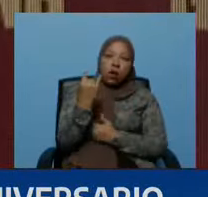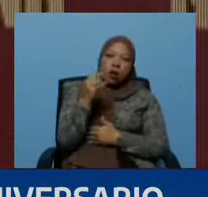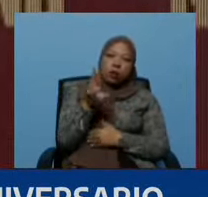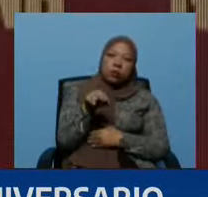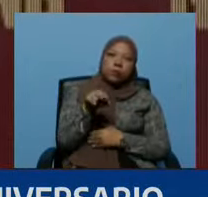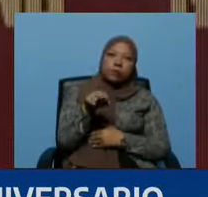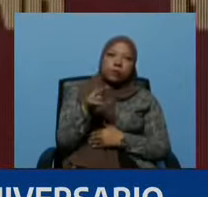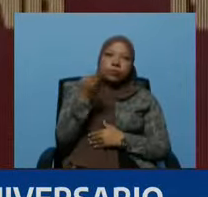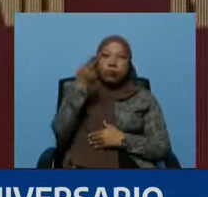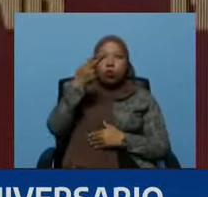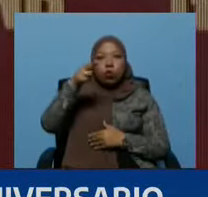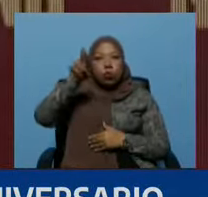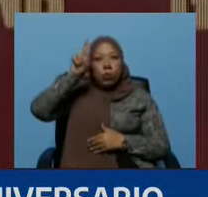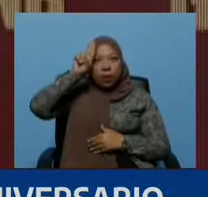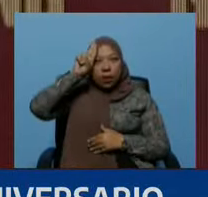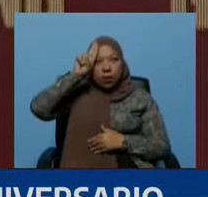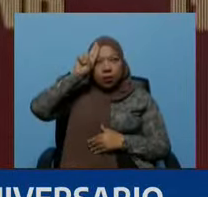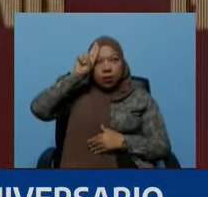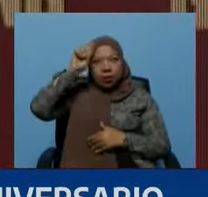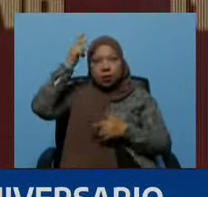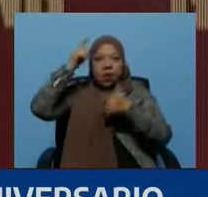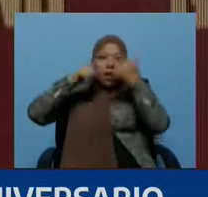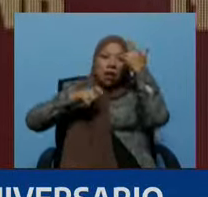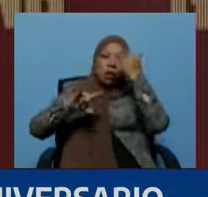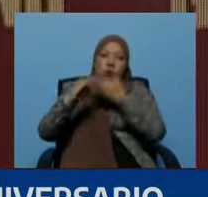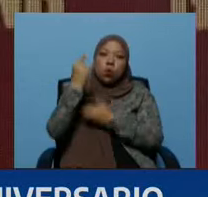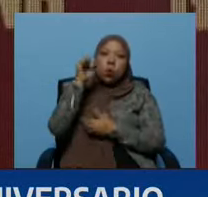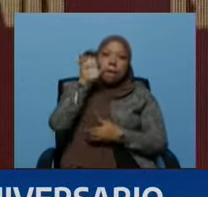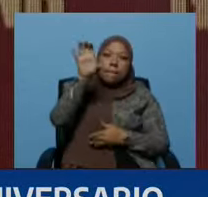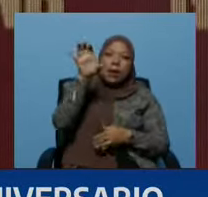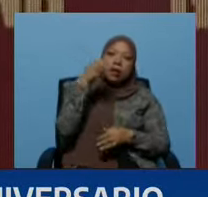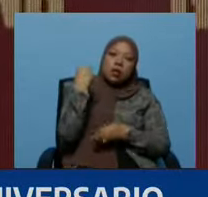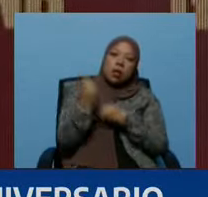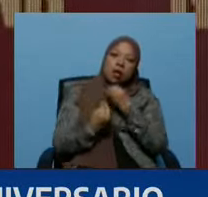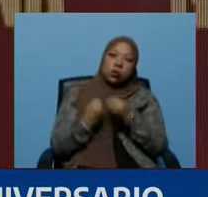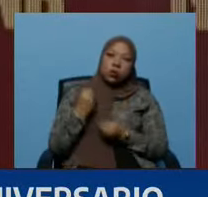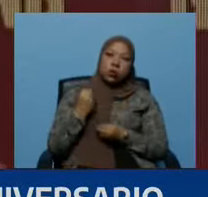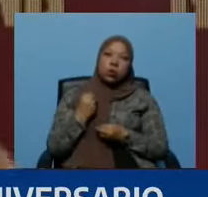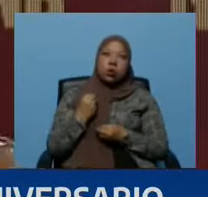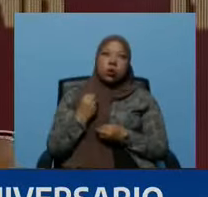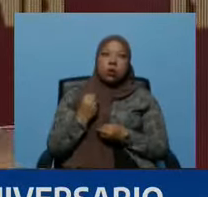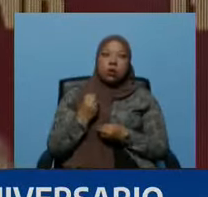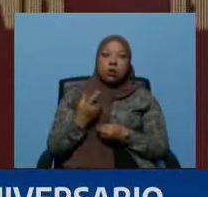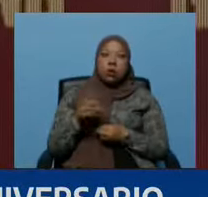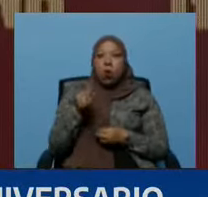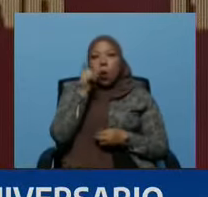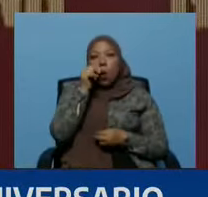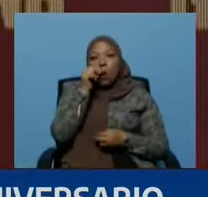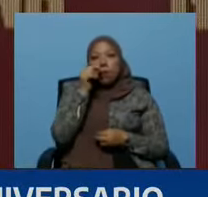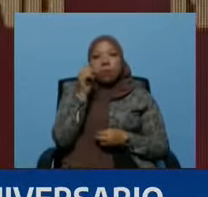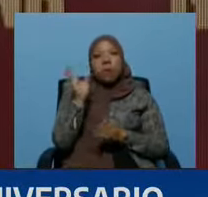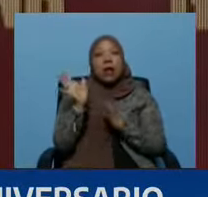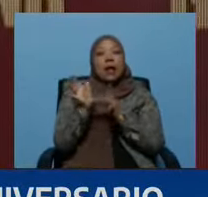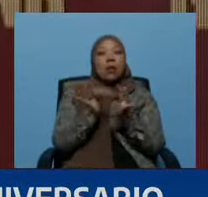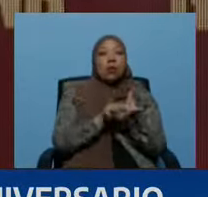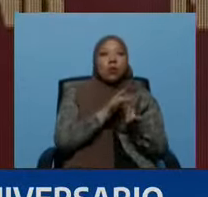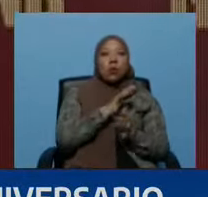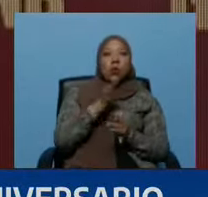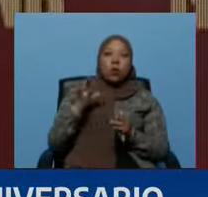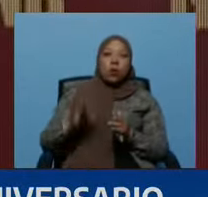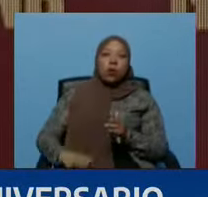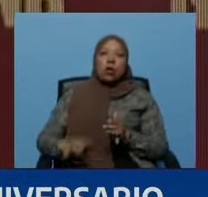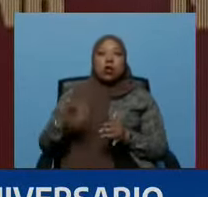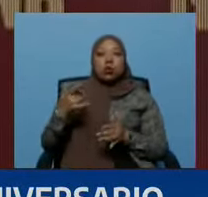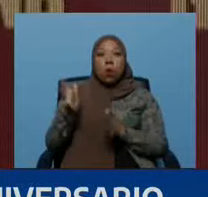nunca. Dudar es traición. El camino de la patria está hecho. Y yo que soy un hombre cristiano, cargo cada vez más cerca